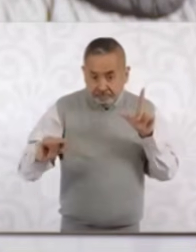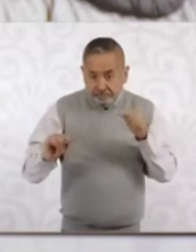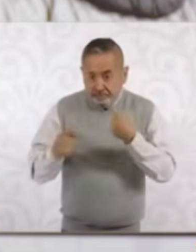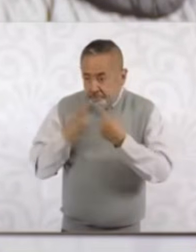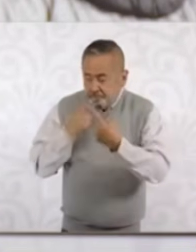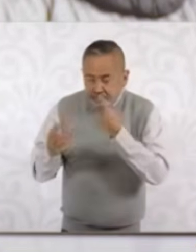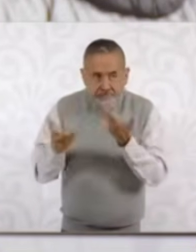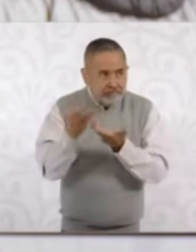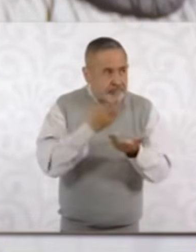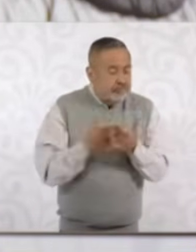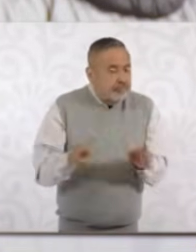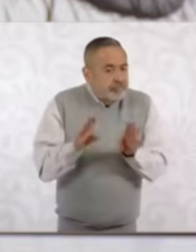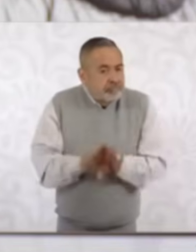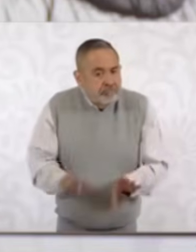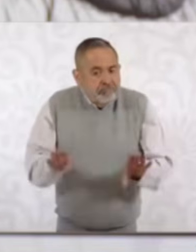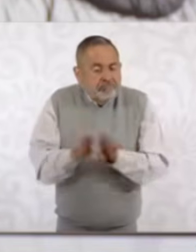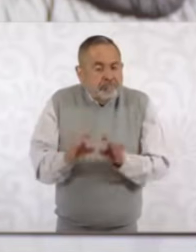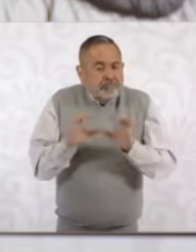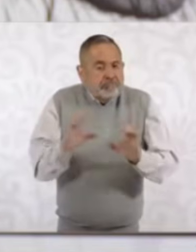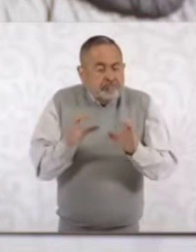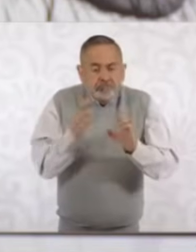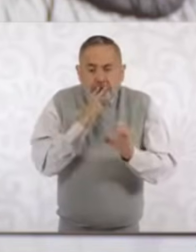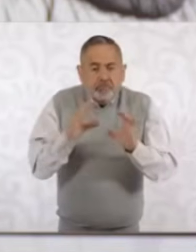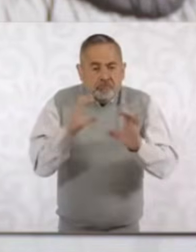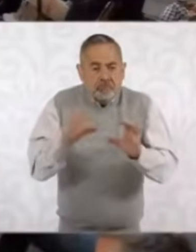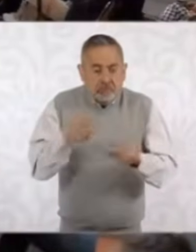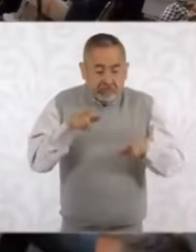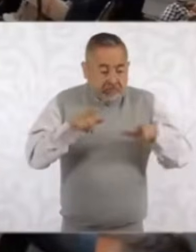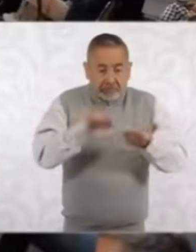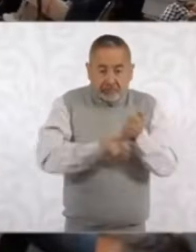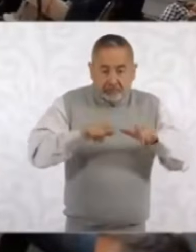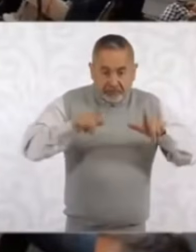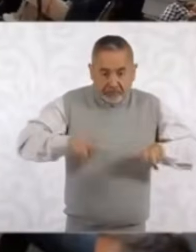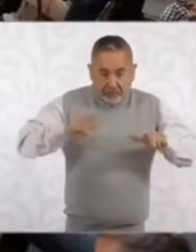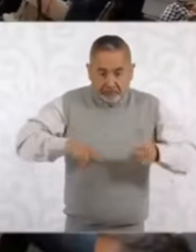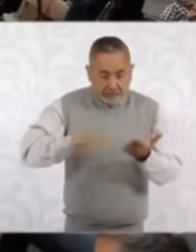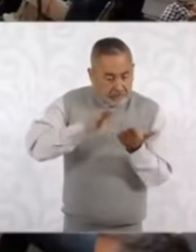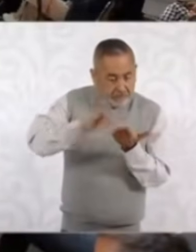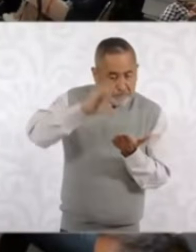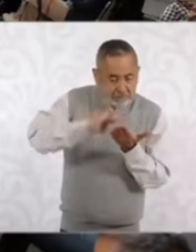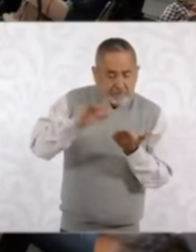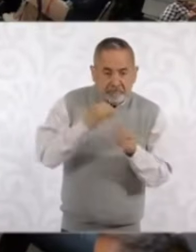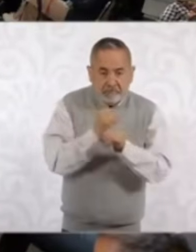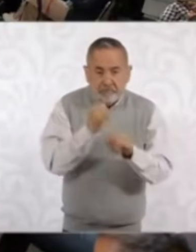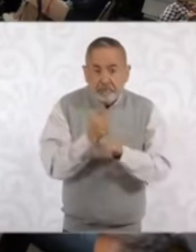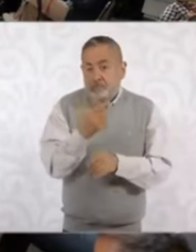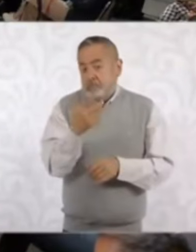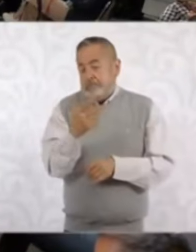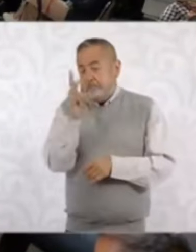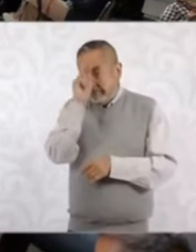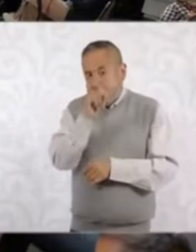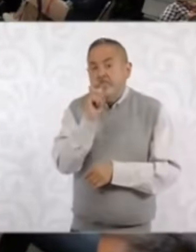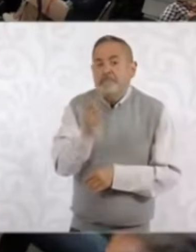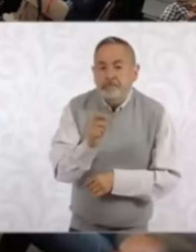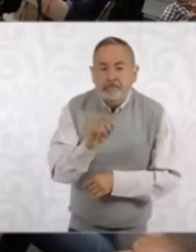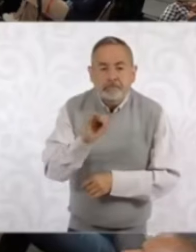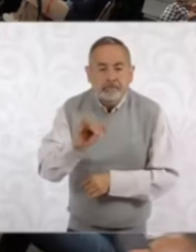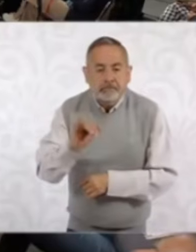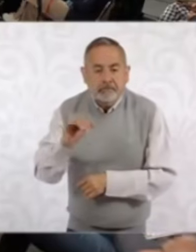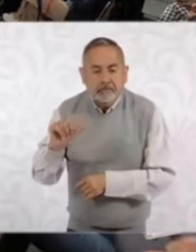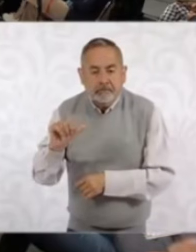por lo que significa hoy el uso de las plataformas y más de la inteligencia artificial en las